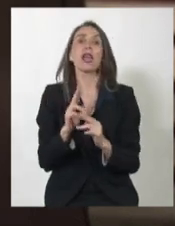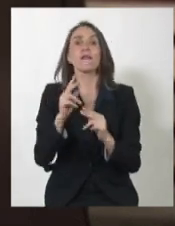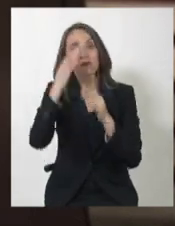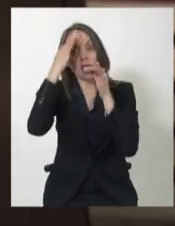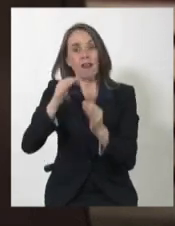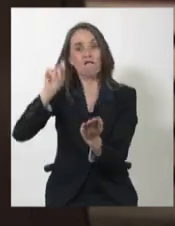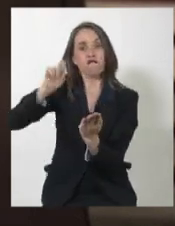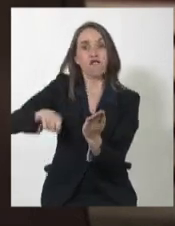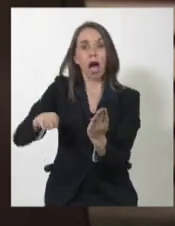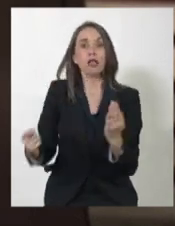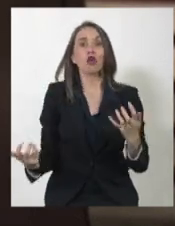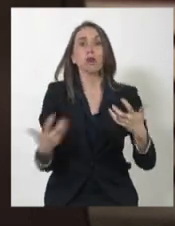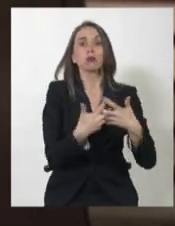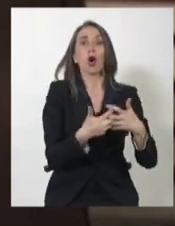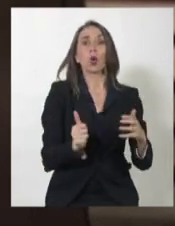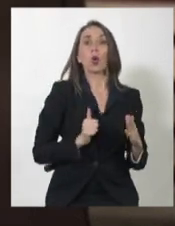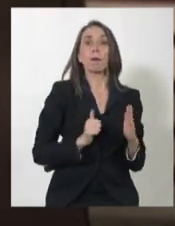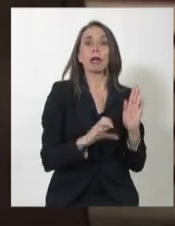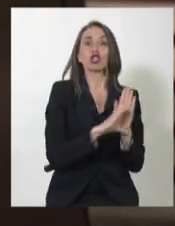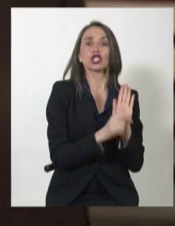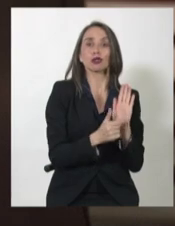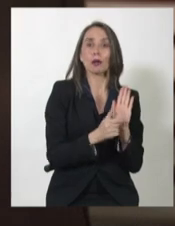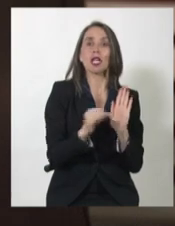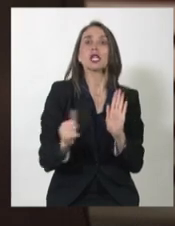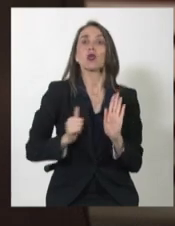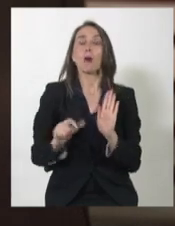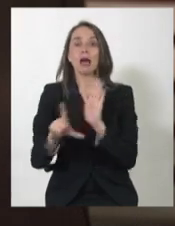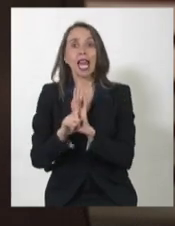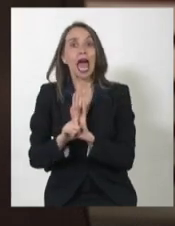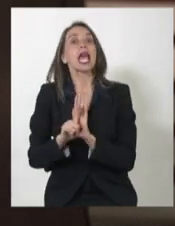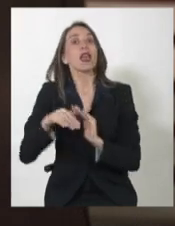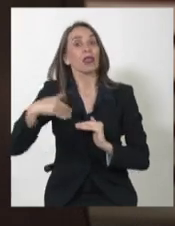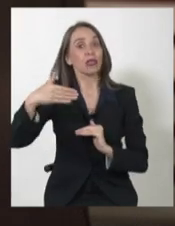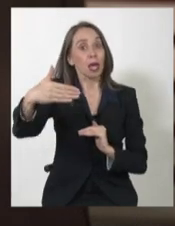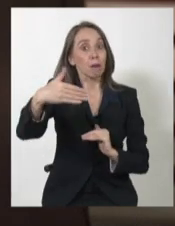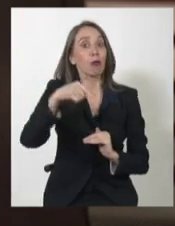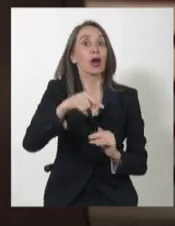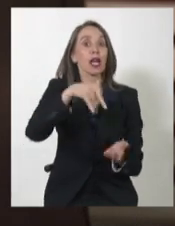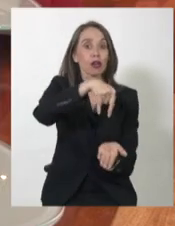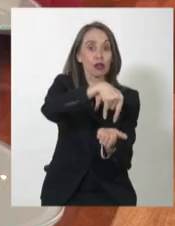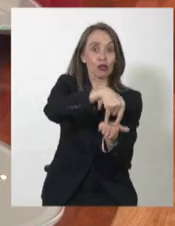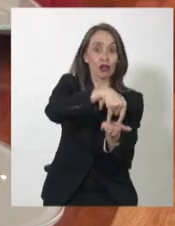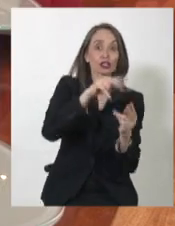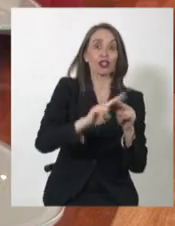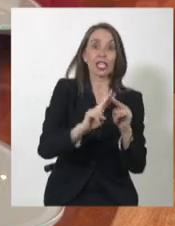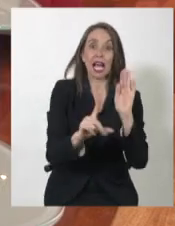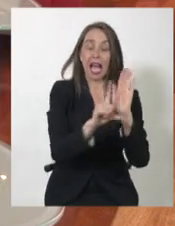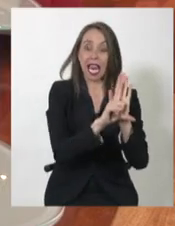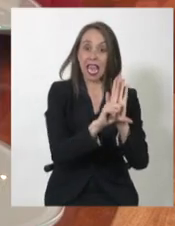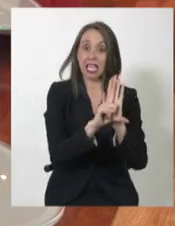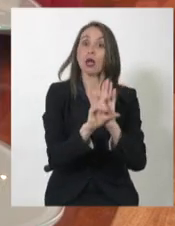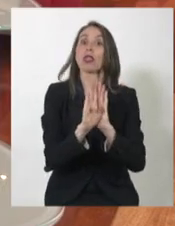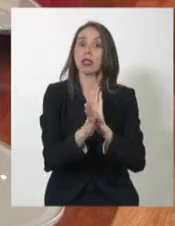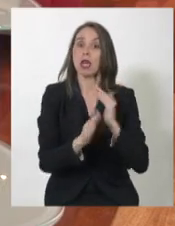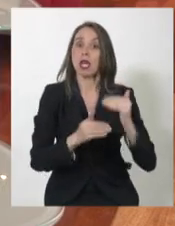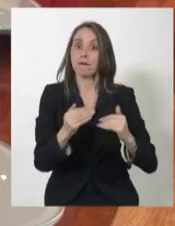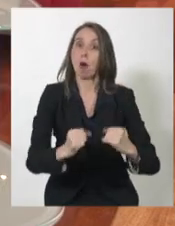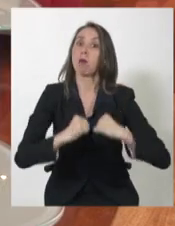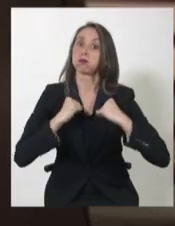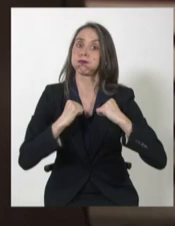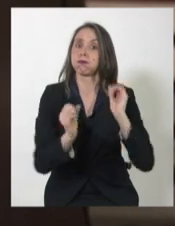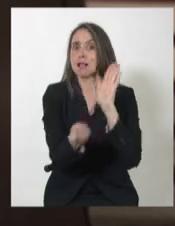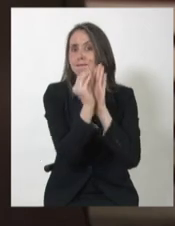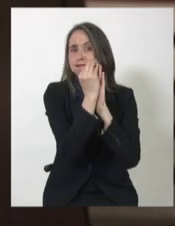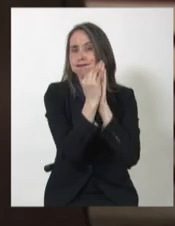leyes. Entonces, ese va a ser un proceso interesante en que el legislador va a tener que actuar en forma muy, muy